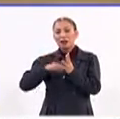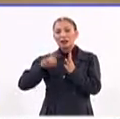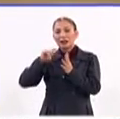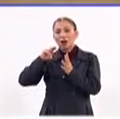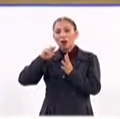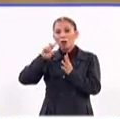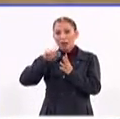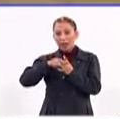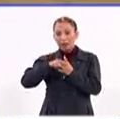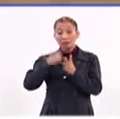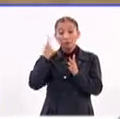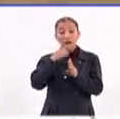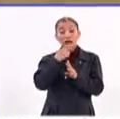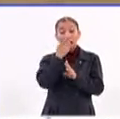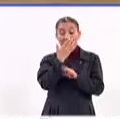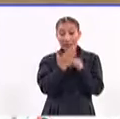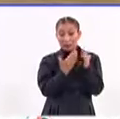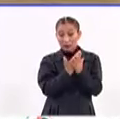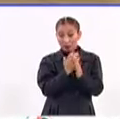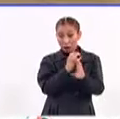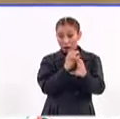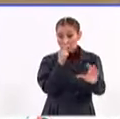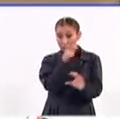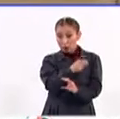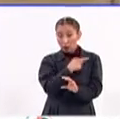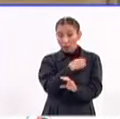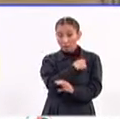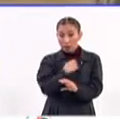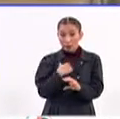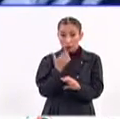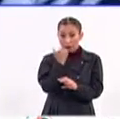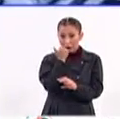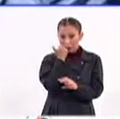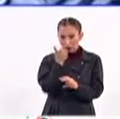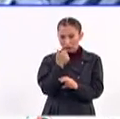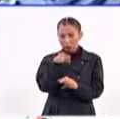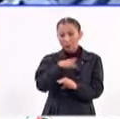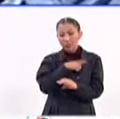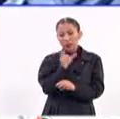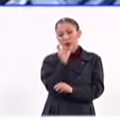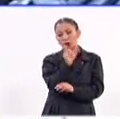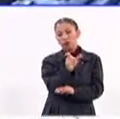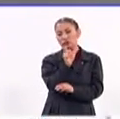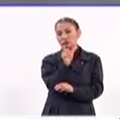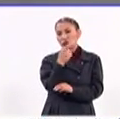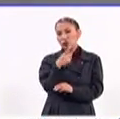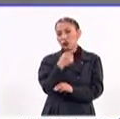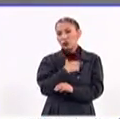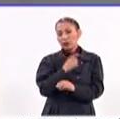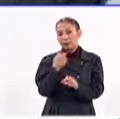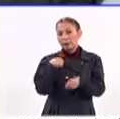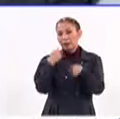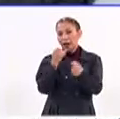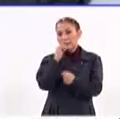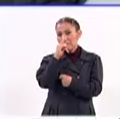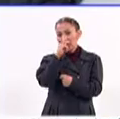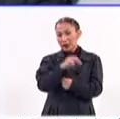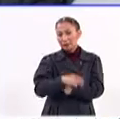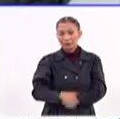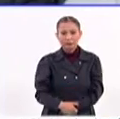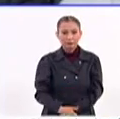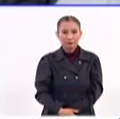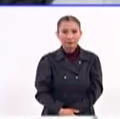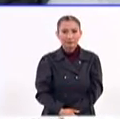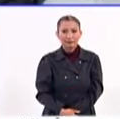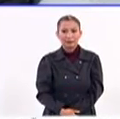Unidad Ticomán. Para utilizar el servicio de transporte, los miembros de la comunidad estudiantil deberán mostrar una identificación expedida por el Instituto